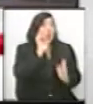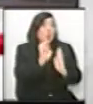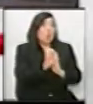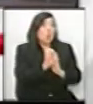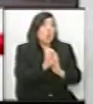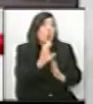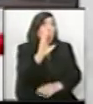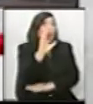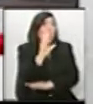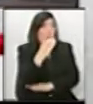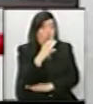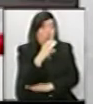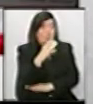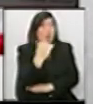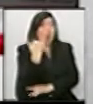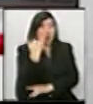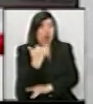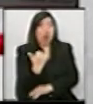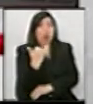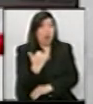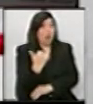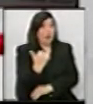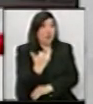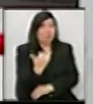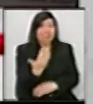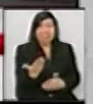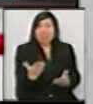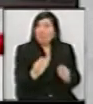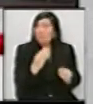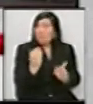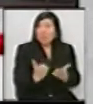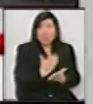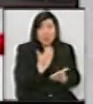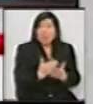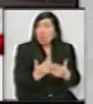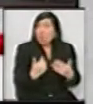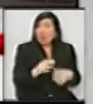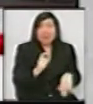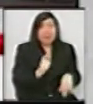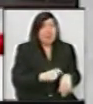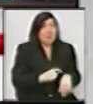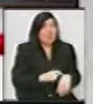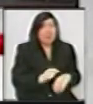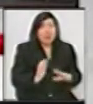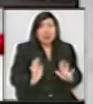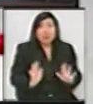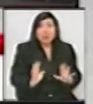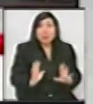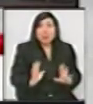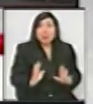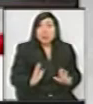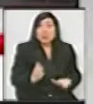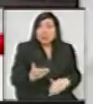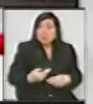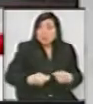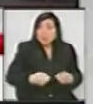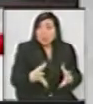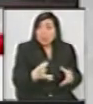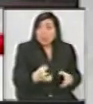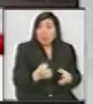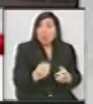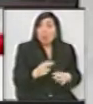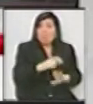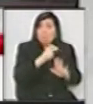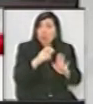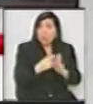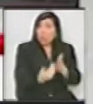en bogotá hoy no sólo en situación de desastre sino en cualquier momento si un desarrollador inmobiliario quiere hacer